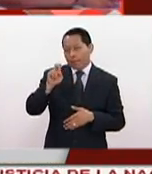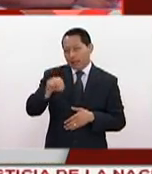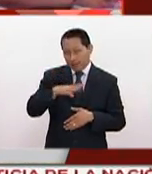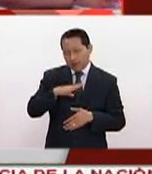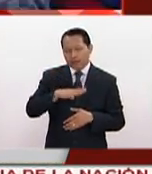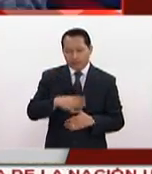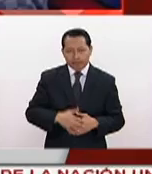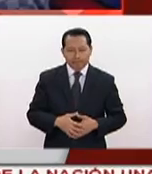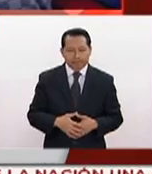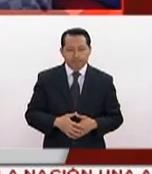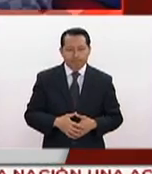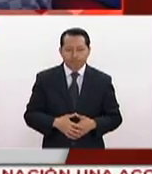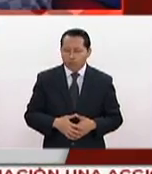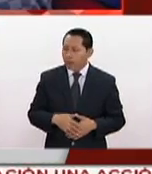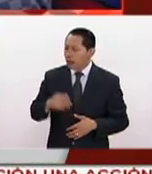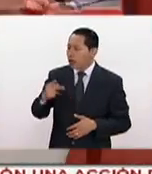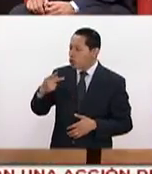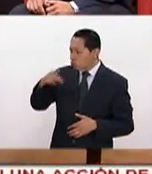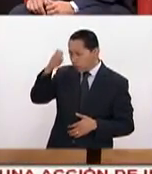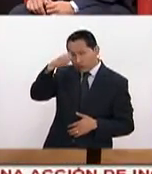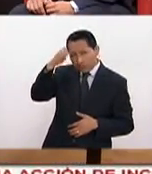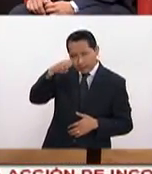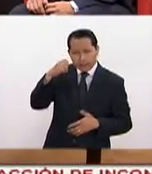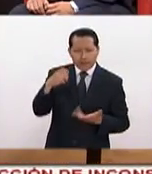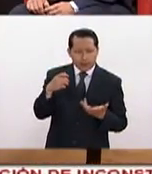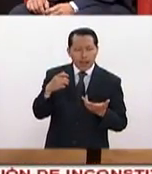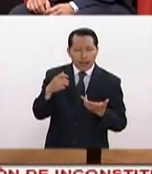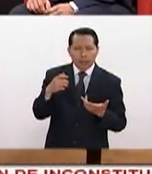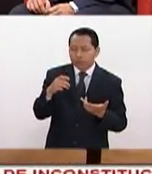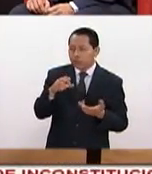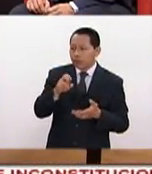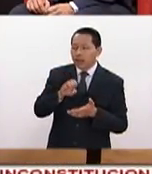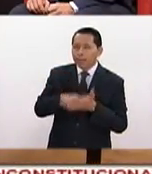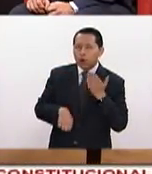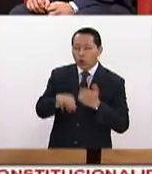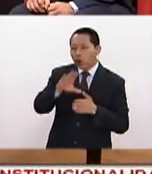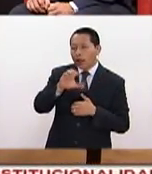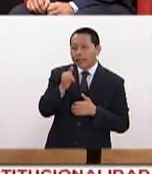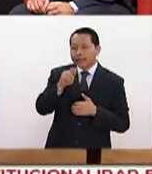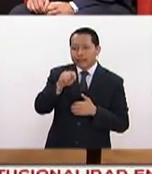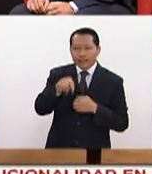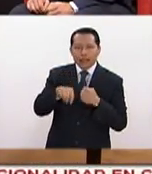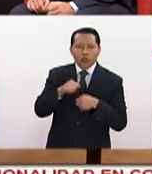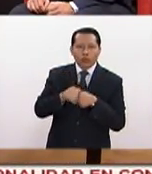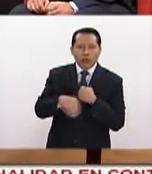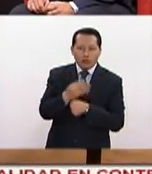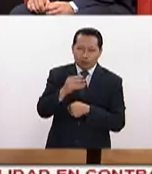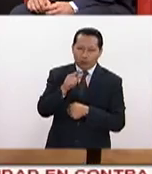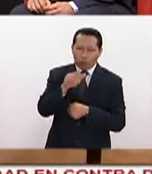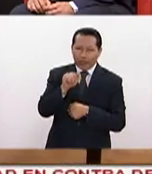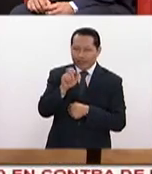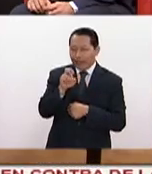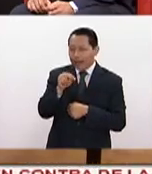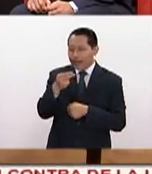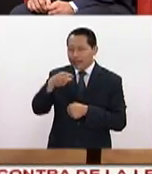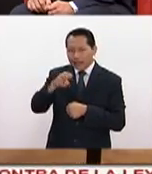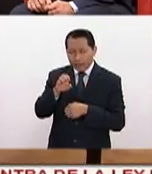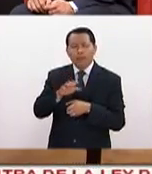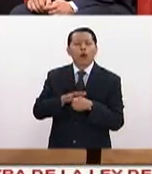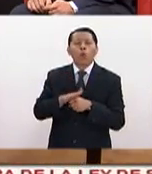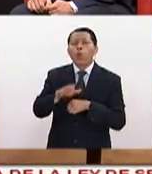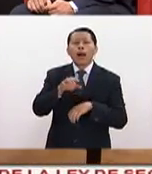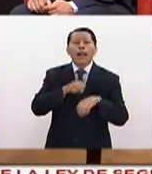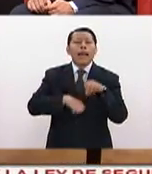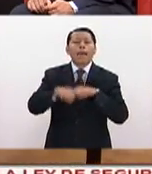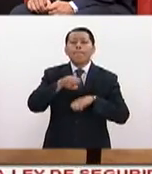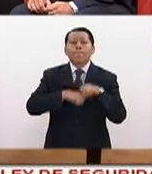Nacional. Y en su experiencia, maestra, por ejemplo, en el CECIT 14 Luis Enrique Erro, ¿qué tipo de empresas son